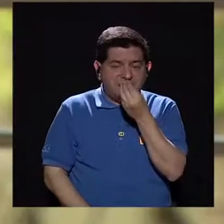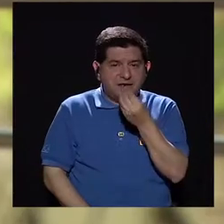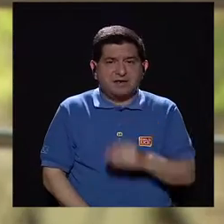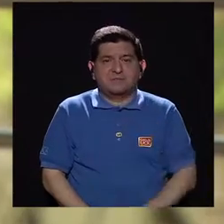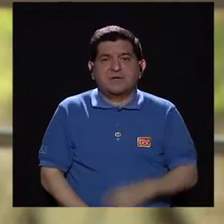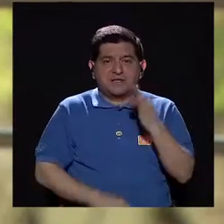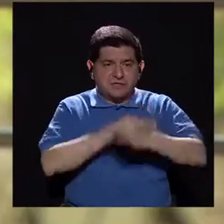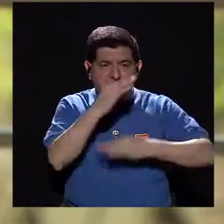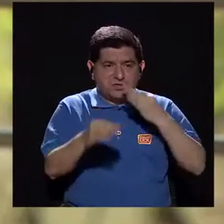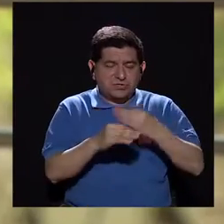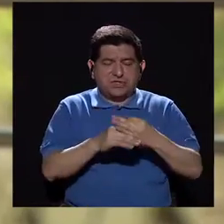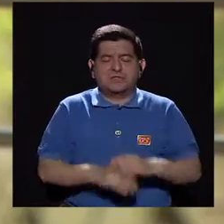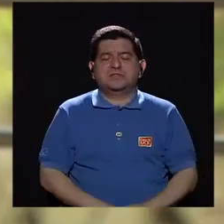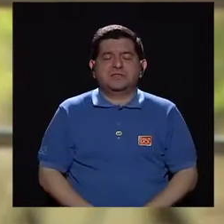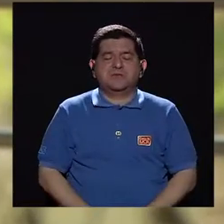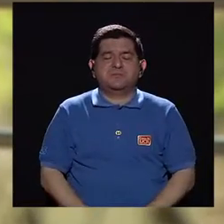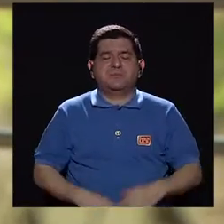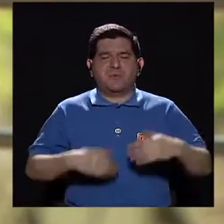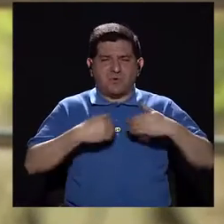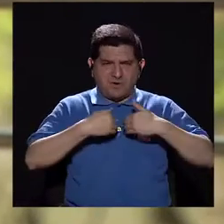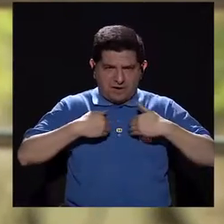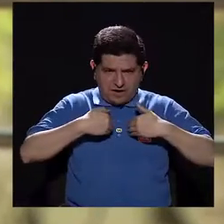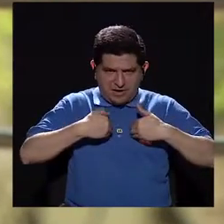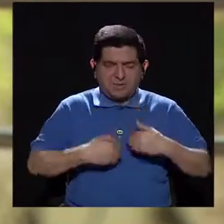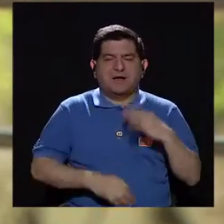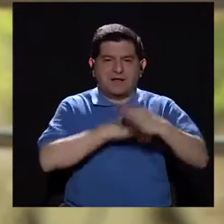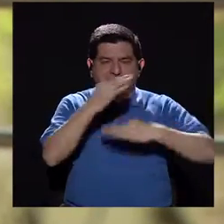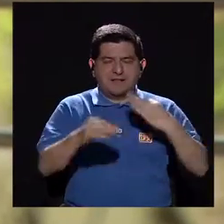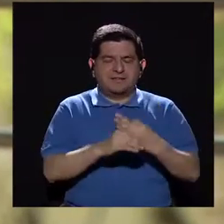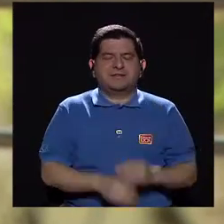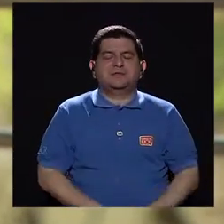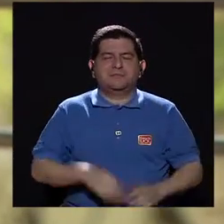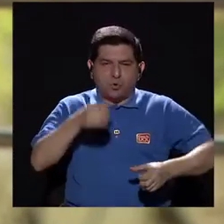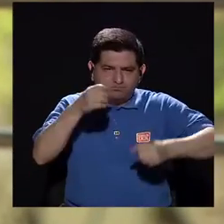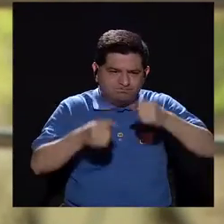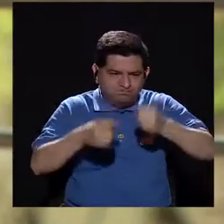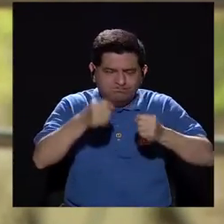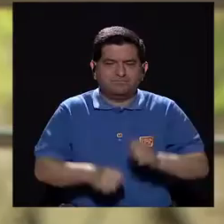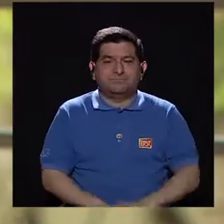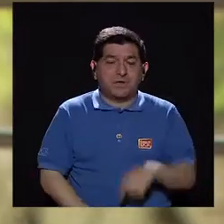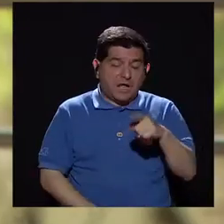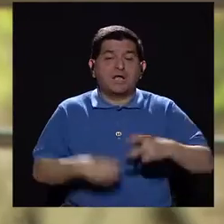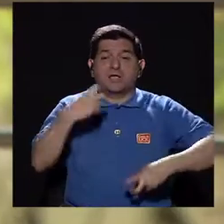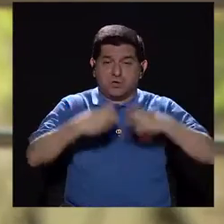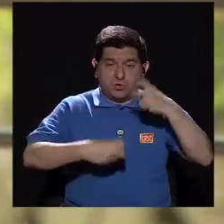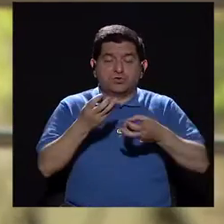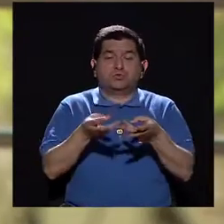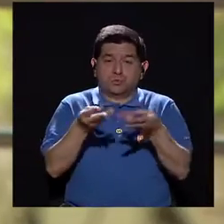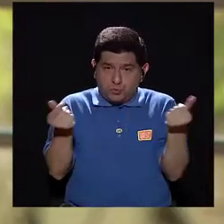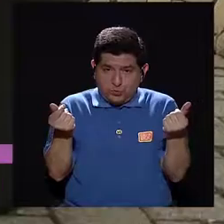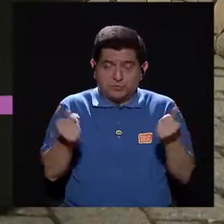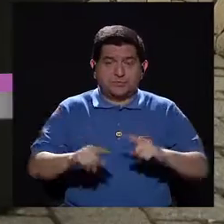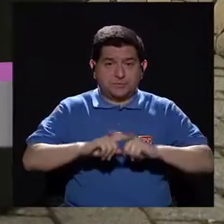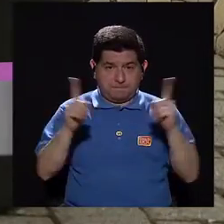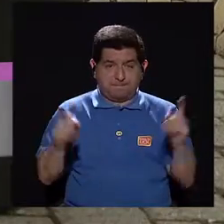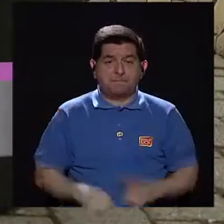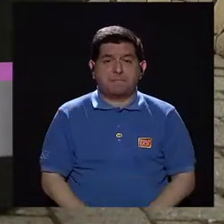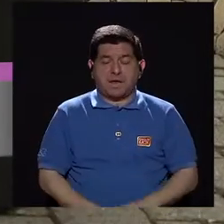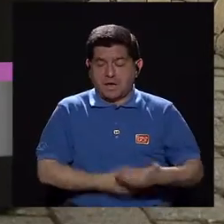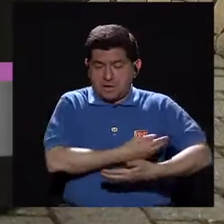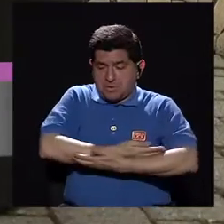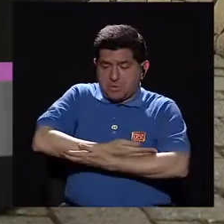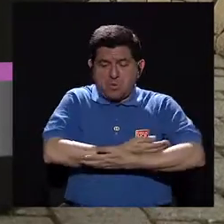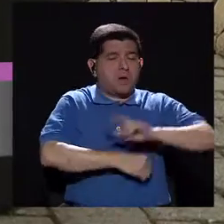son de productos de origen animal como los lácteos, que son los que idealmente dan más problemitas. Pero si bebé